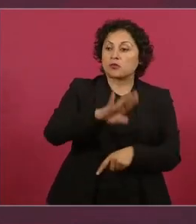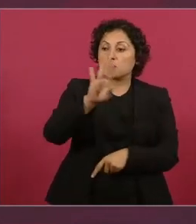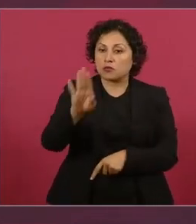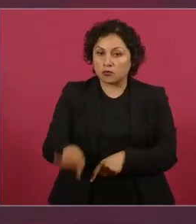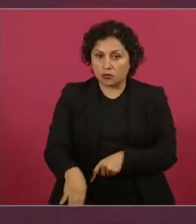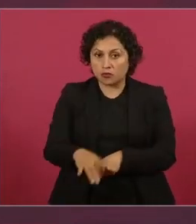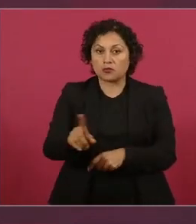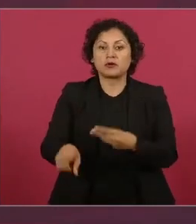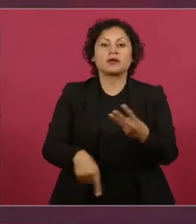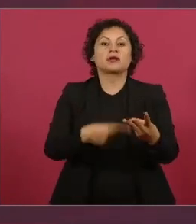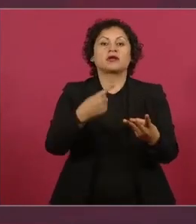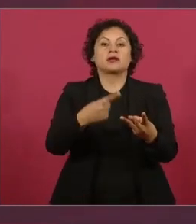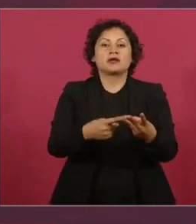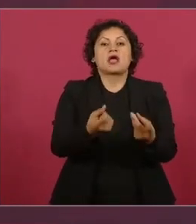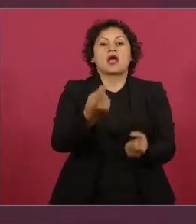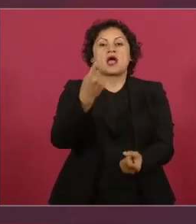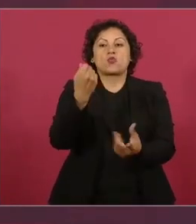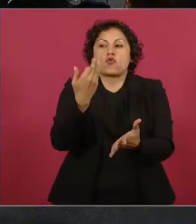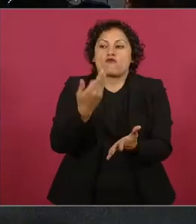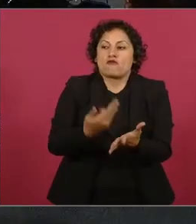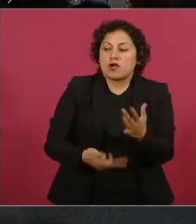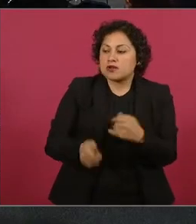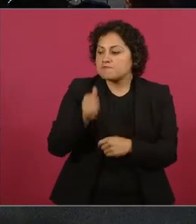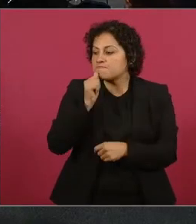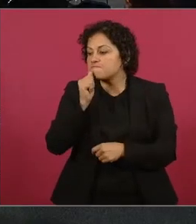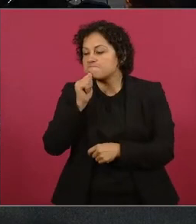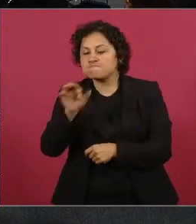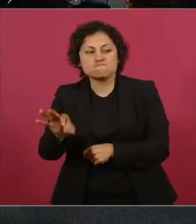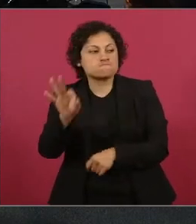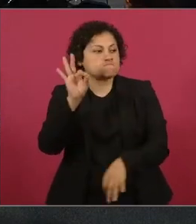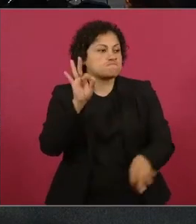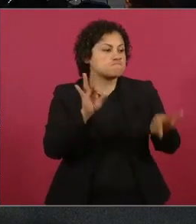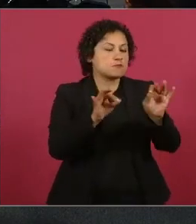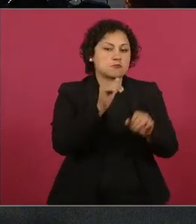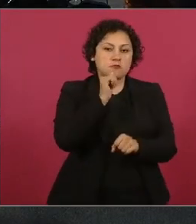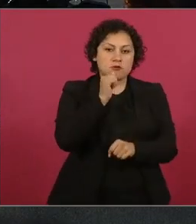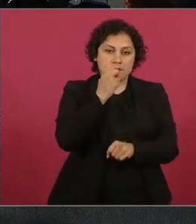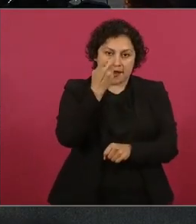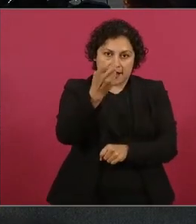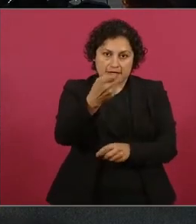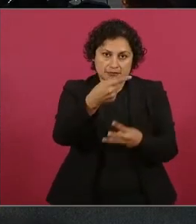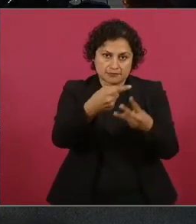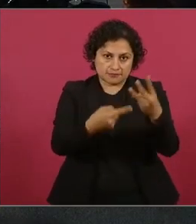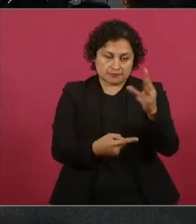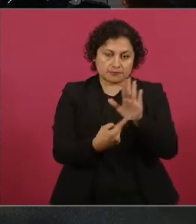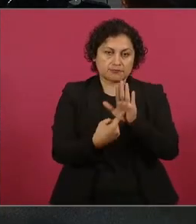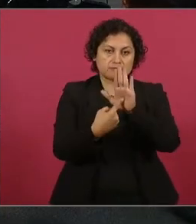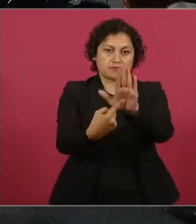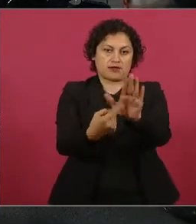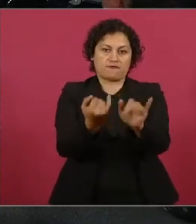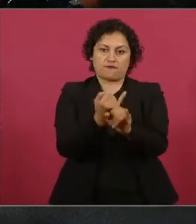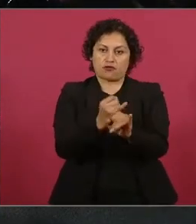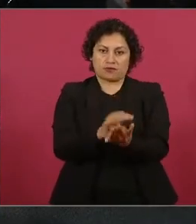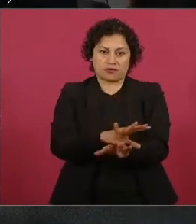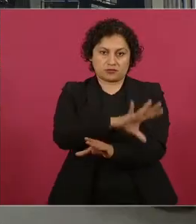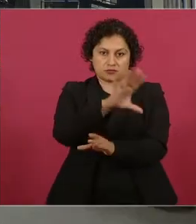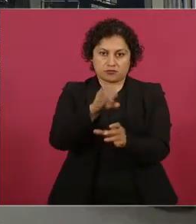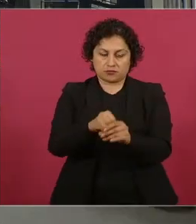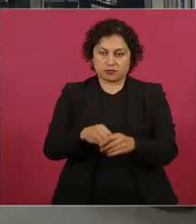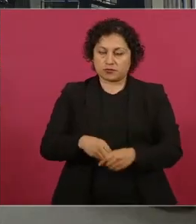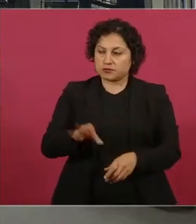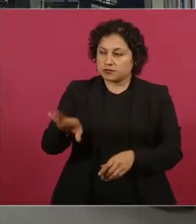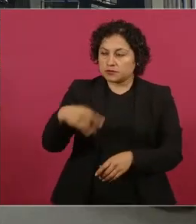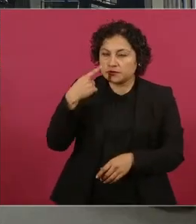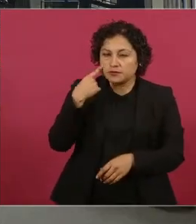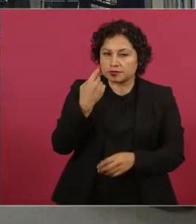están localizados o desaparecidos. Se va a dar toda la información. A ver, lo de salud, nada